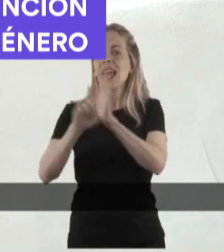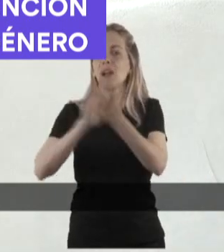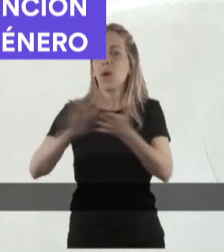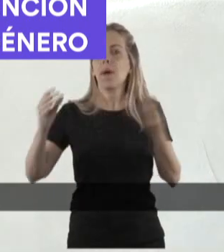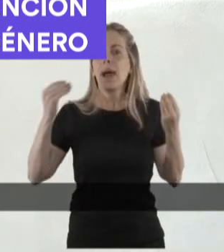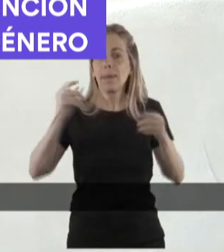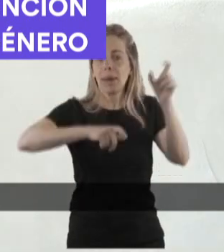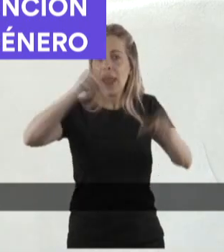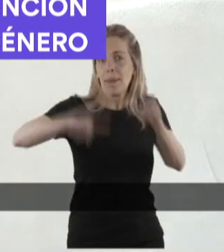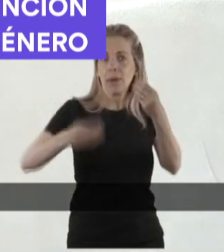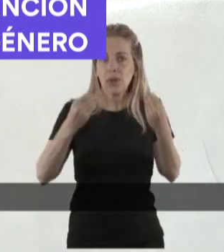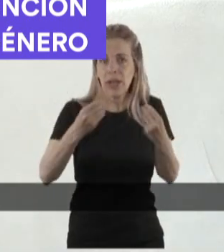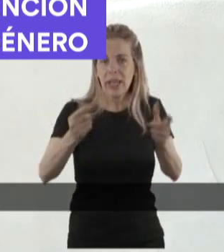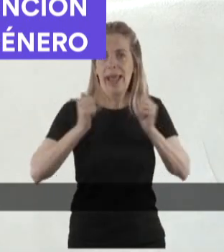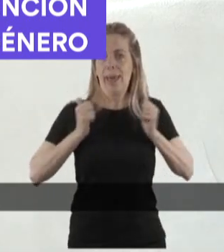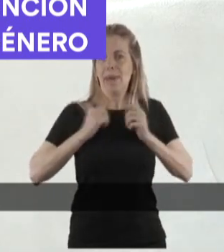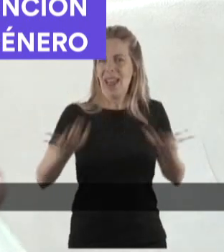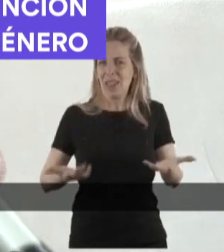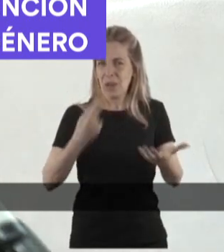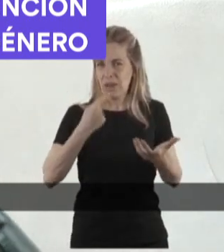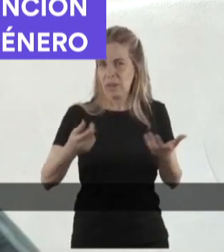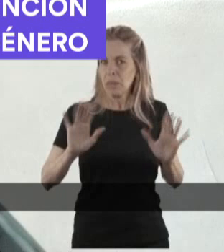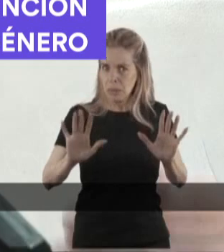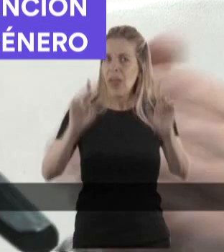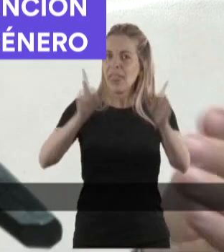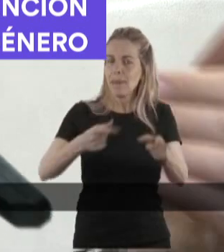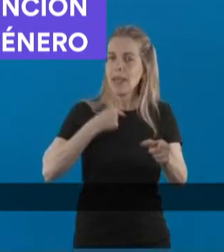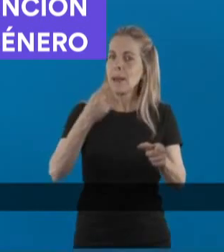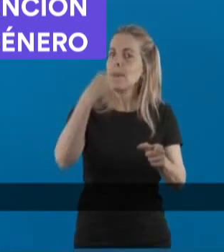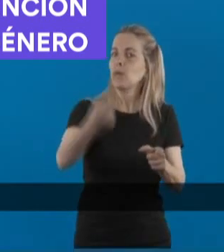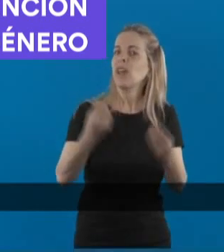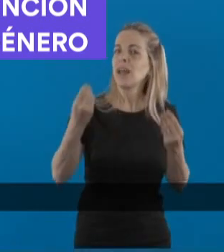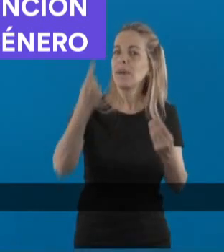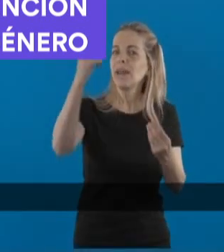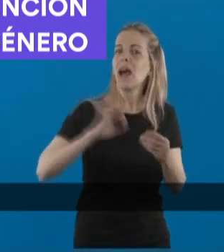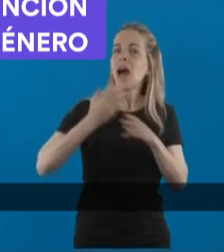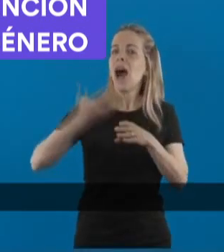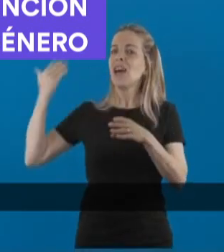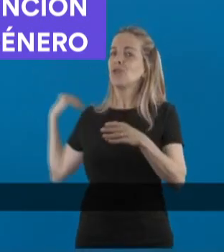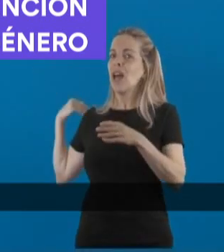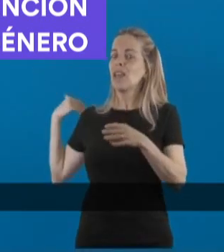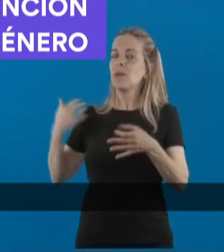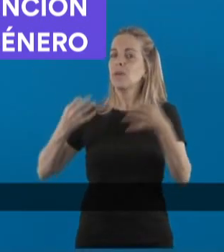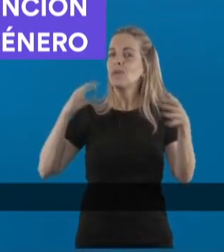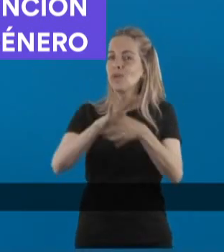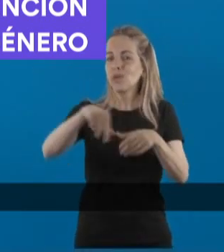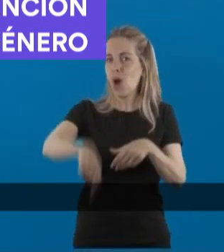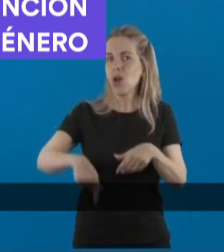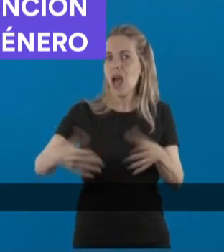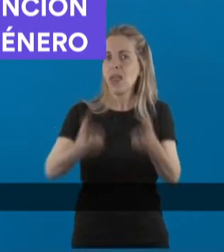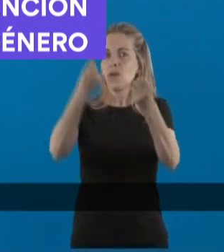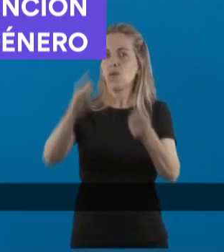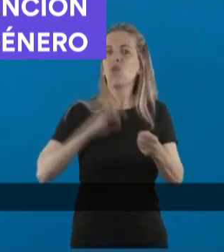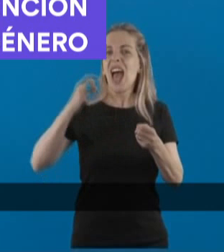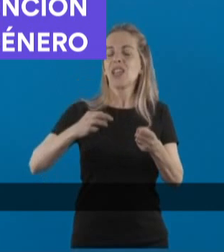para nadie parece ser beneficiosa. Me permito también preguntarle, hace un año moría Diego Maradona y se velaba también sus